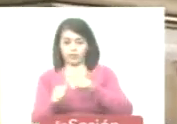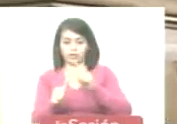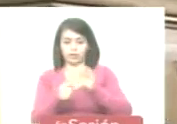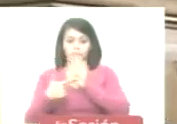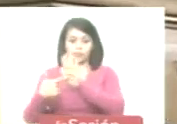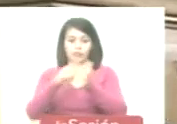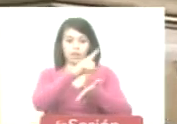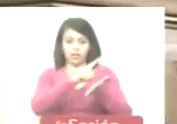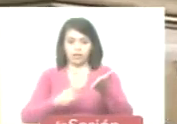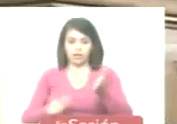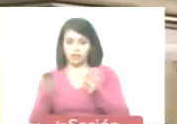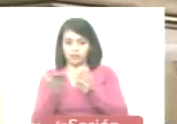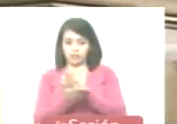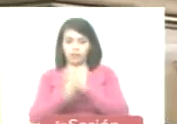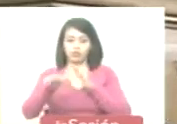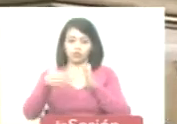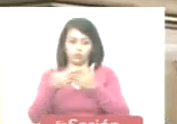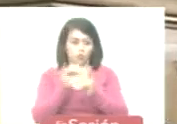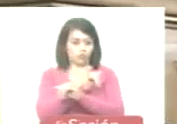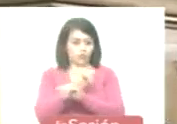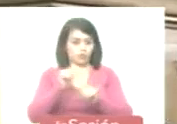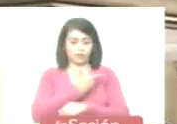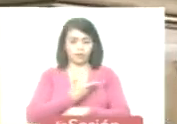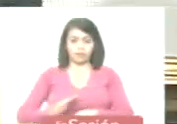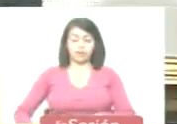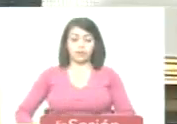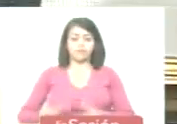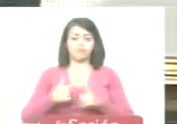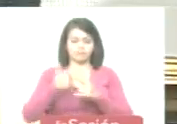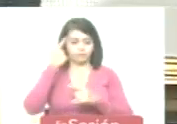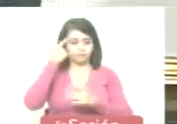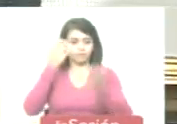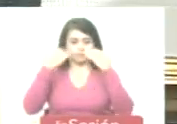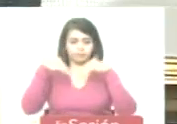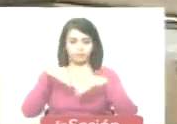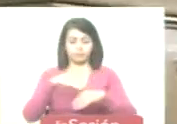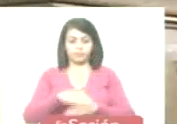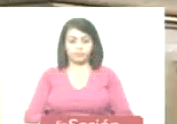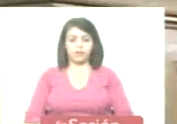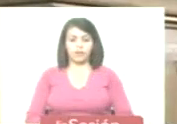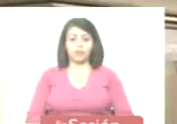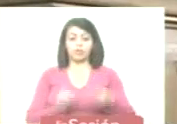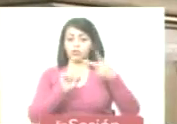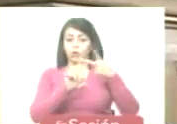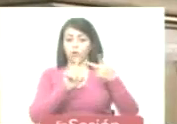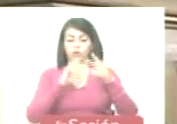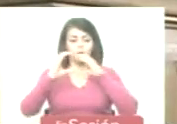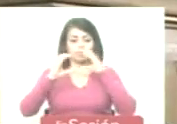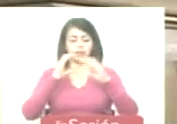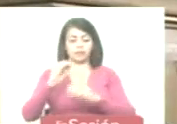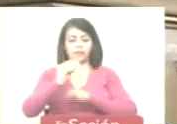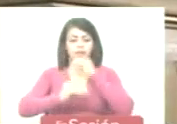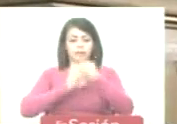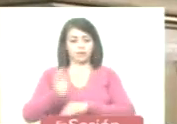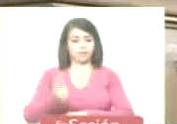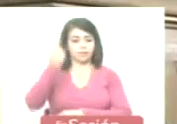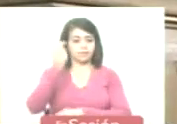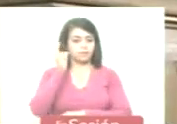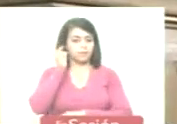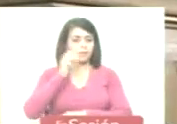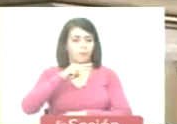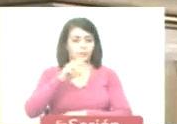en la lista anexa. Es todo este punto, ciudadano presidente. En cuenta, siguiente punto. Punto número 2, comunicación suscrita por la diputada